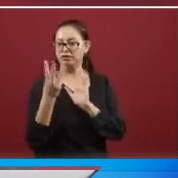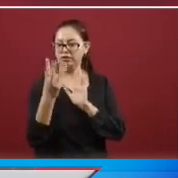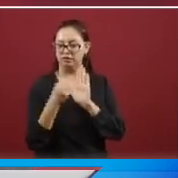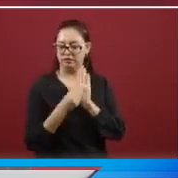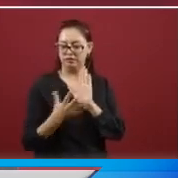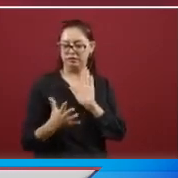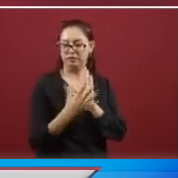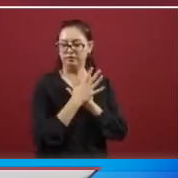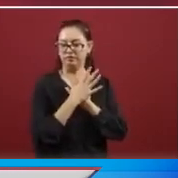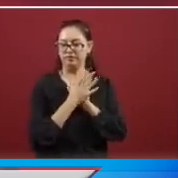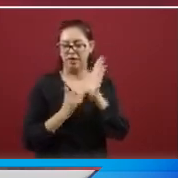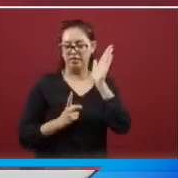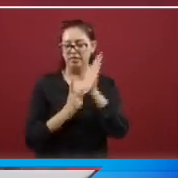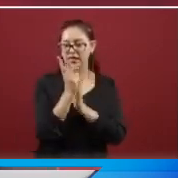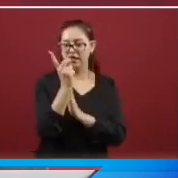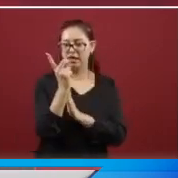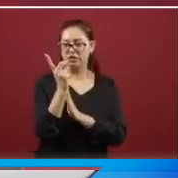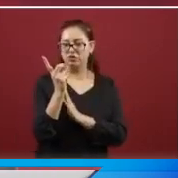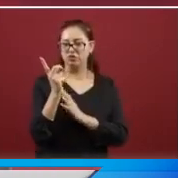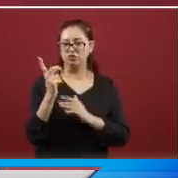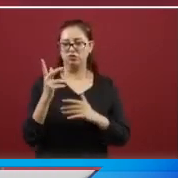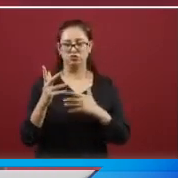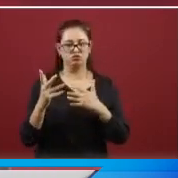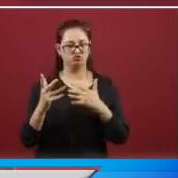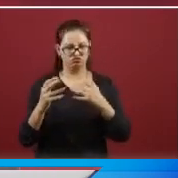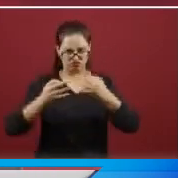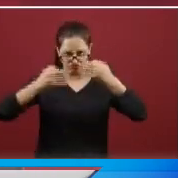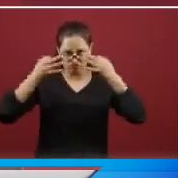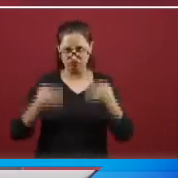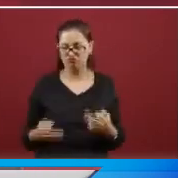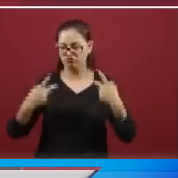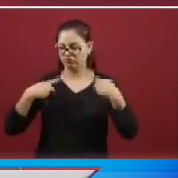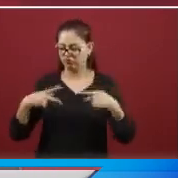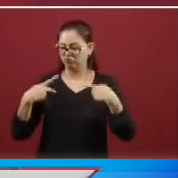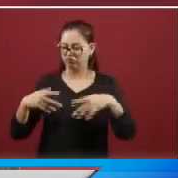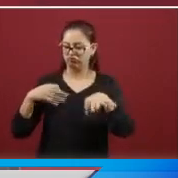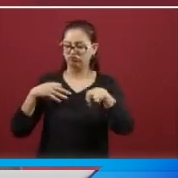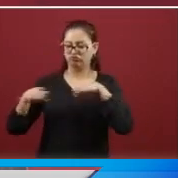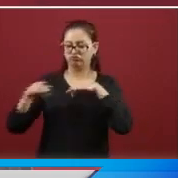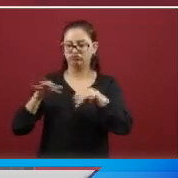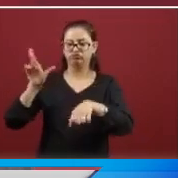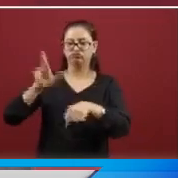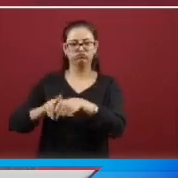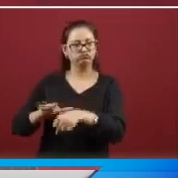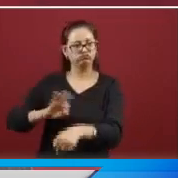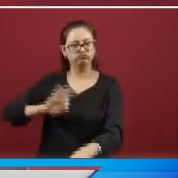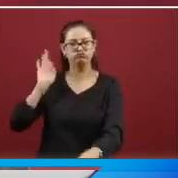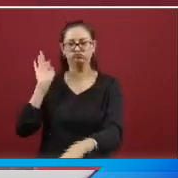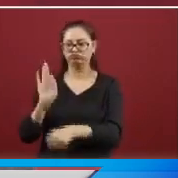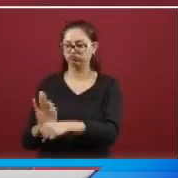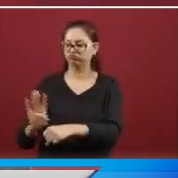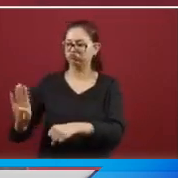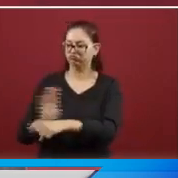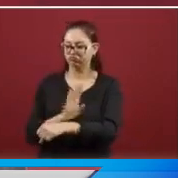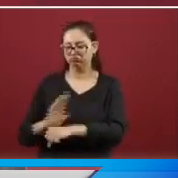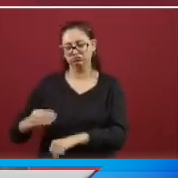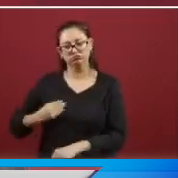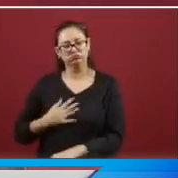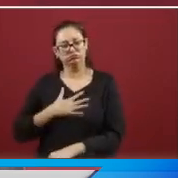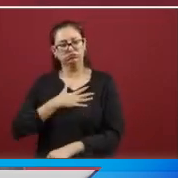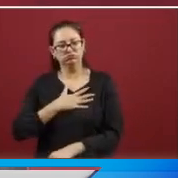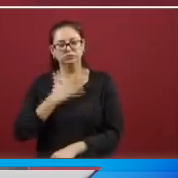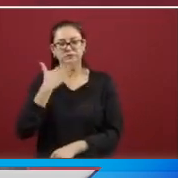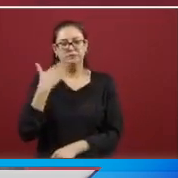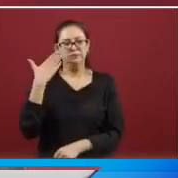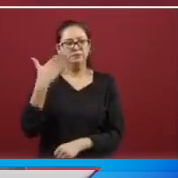recuperación. Esta reforma cuenta con muchos beneficios para el trabajador, como estabilidad en sus empleos, aumento en sus salarios, pero sobre todo se